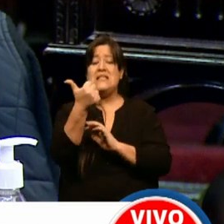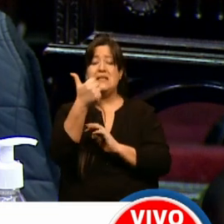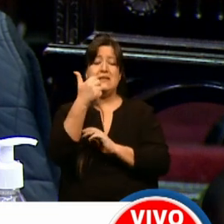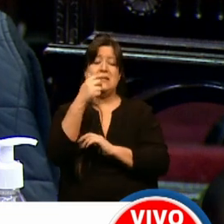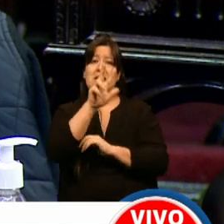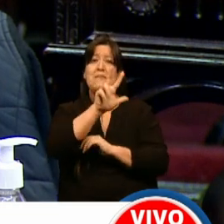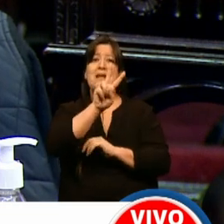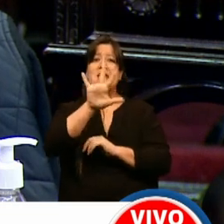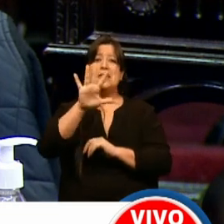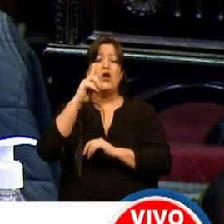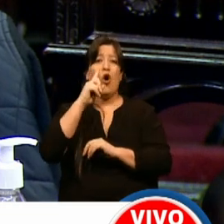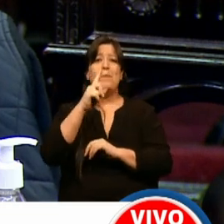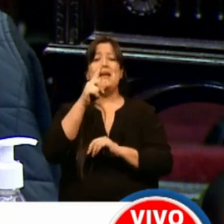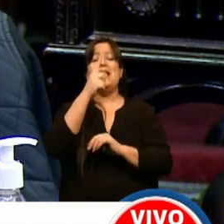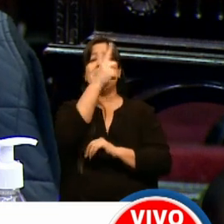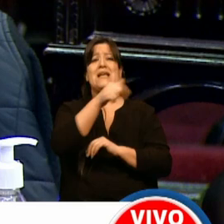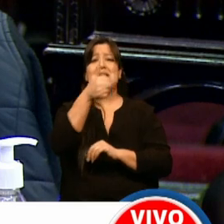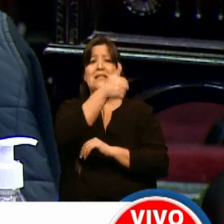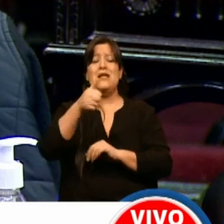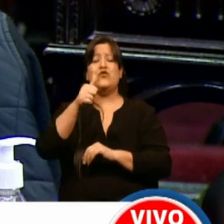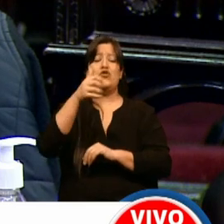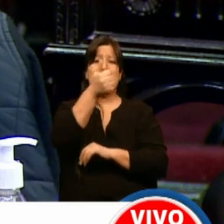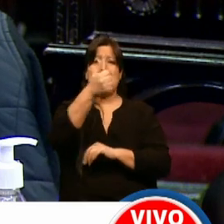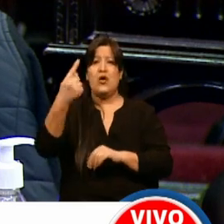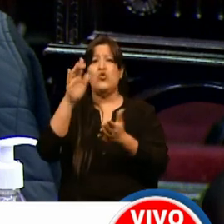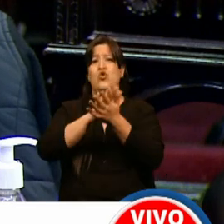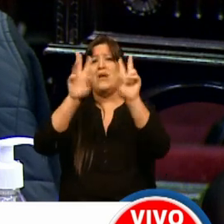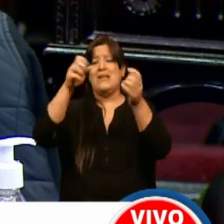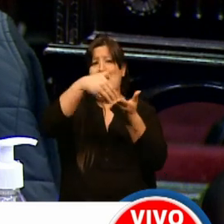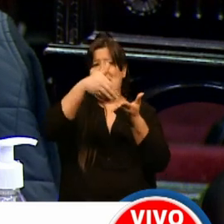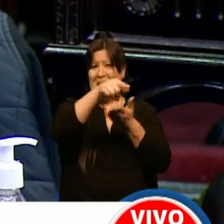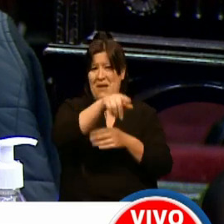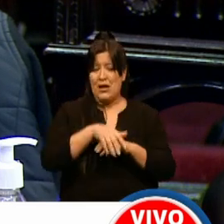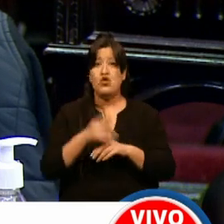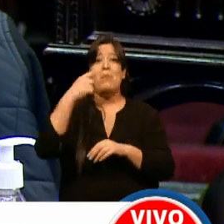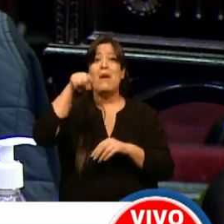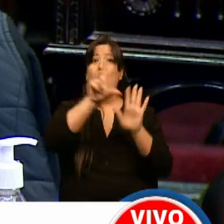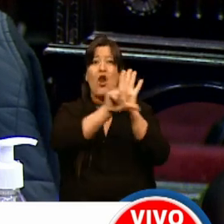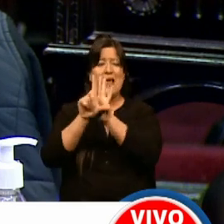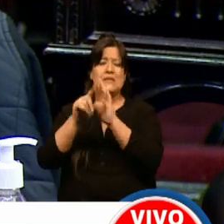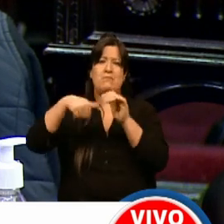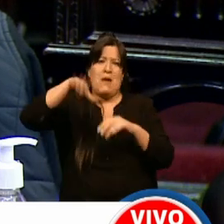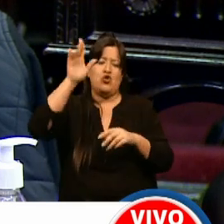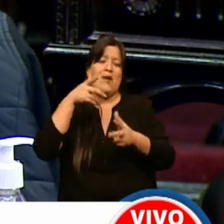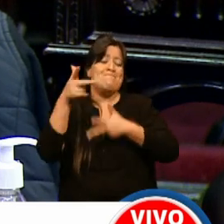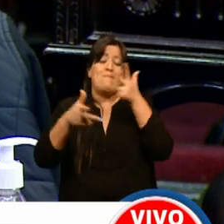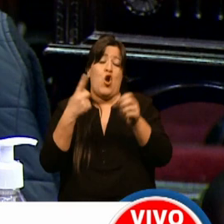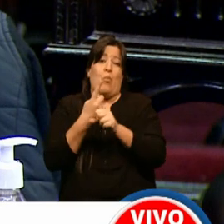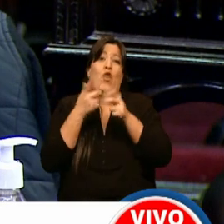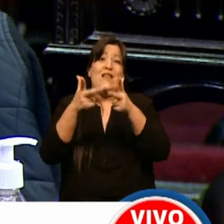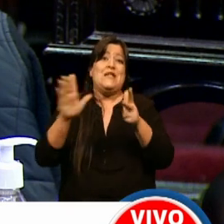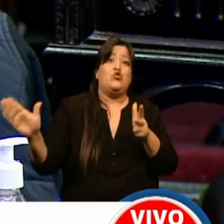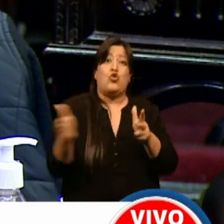261 contra la discriminación la absoluta mayoría de esas leyes porque no me animo a decir todas